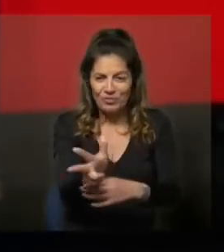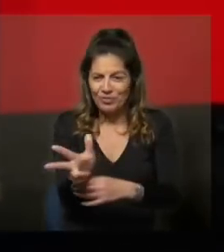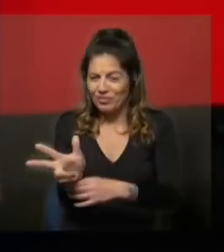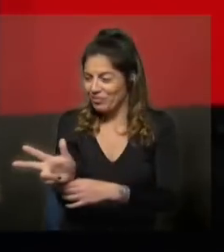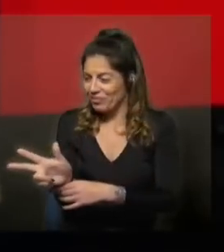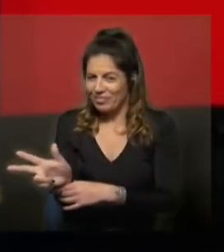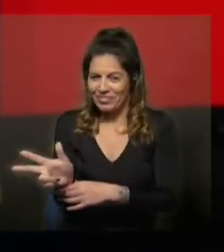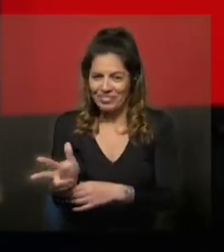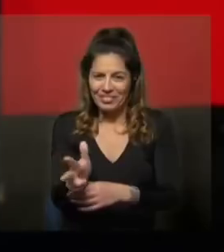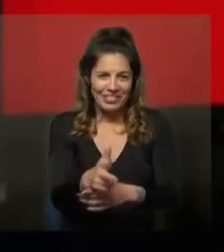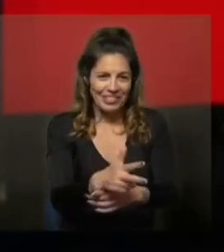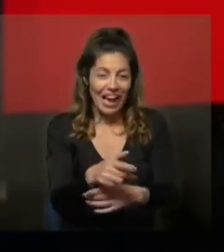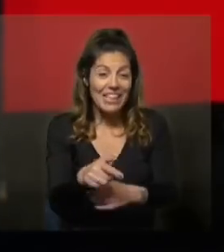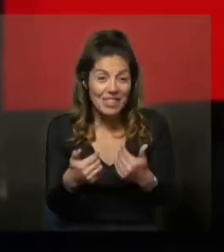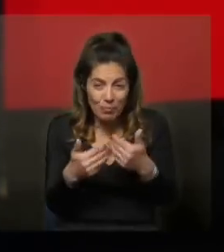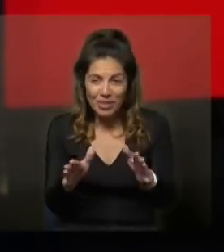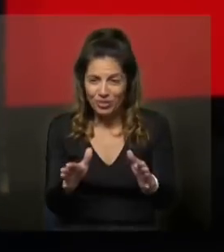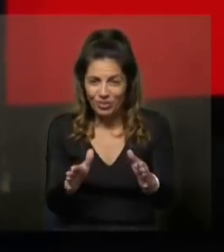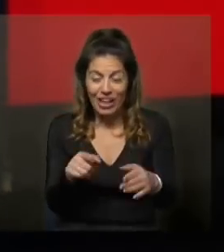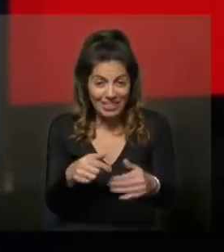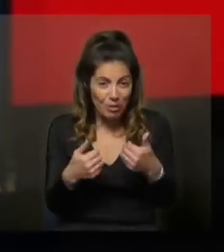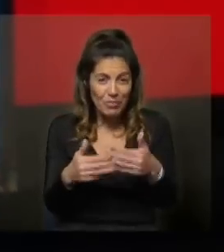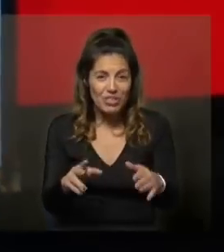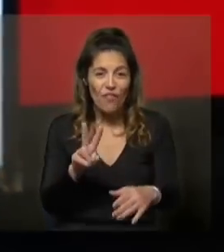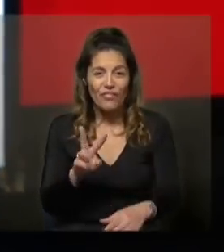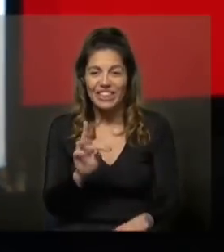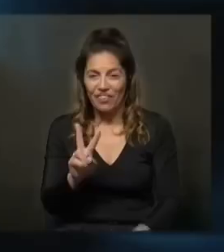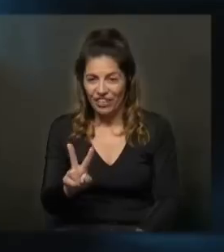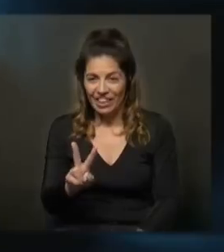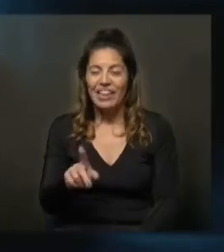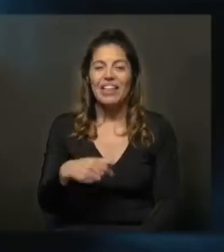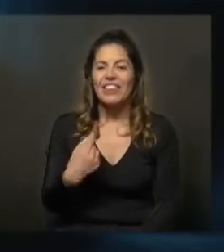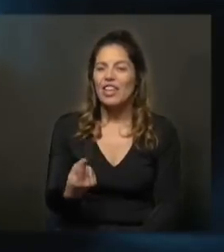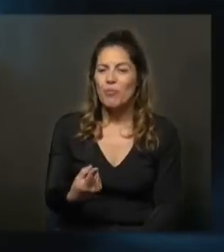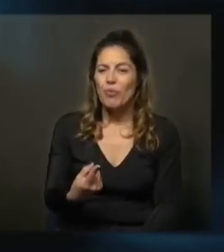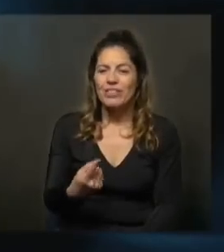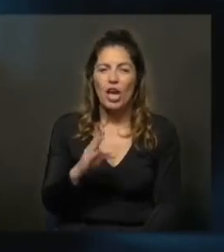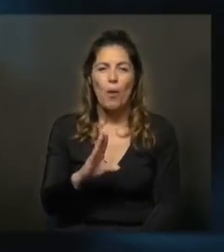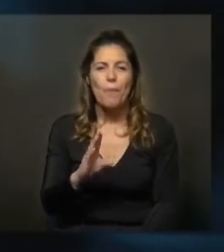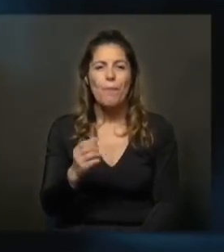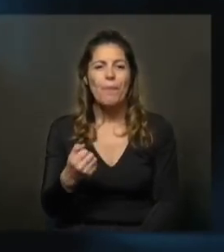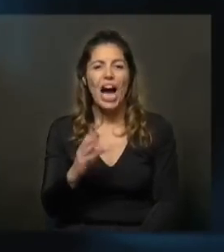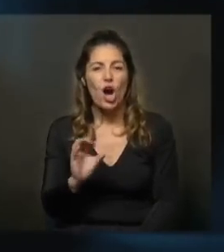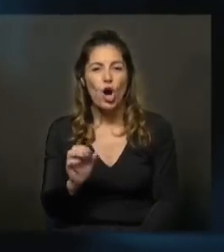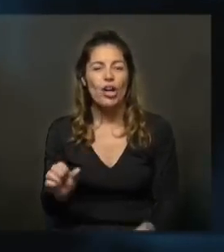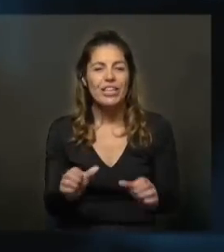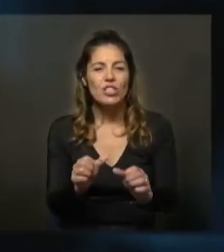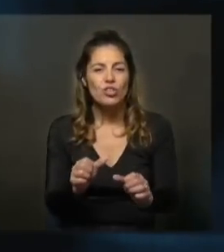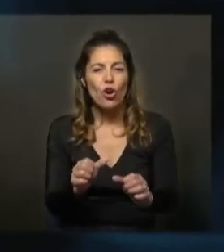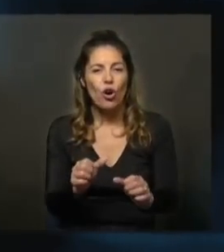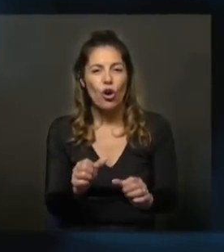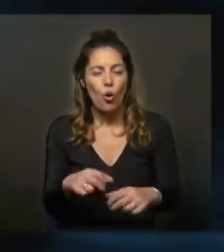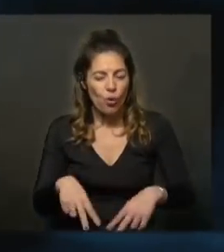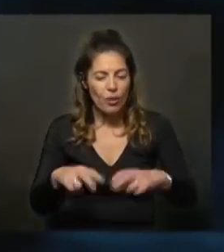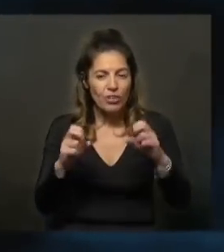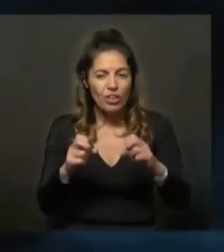girando y así arrancó así arranco y después el Paco hizo un testeo en el interior de